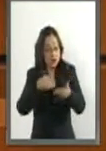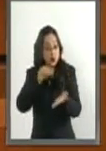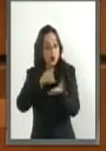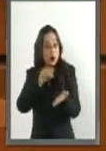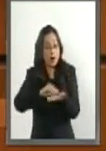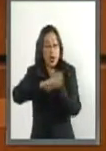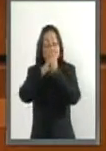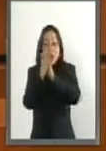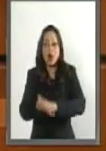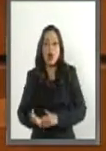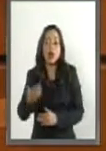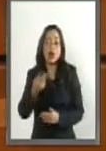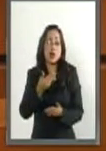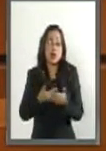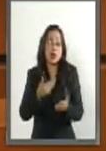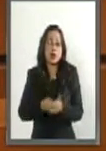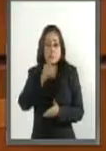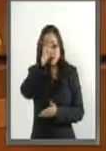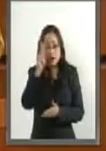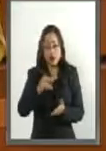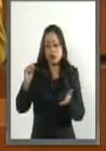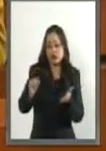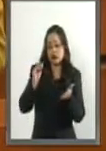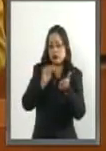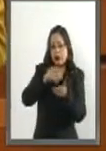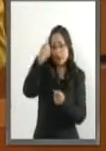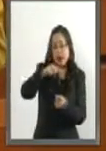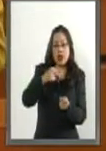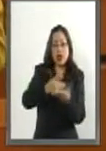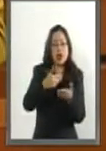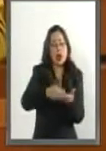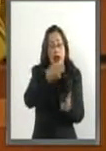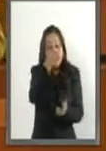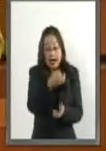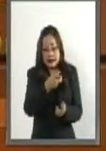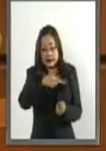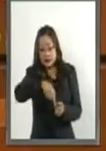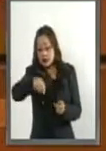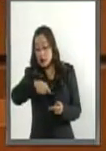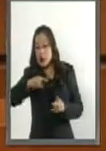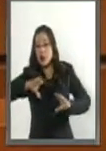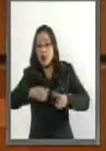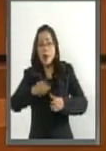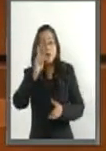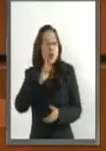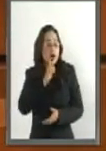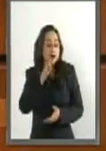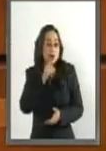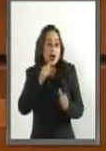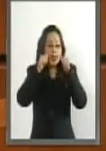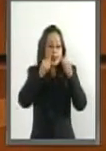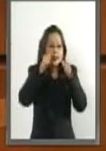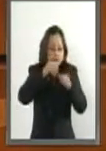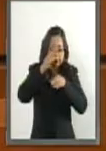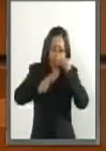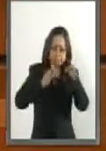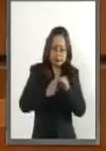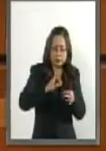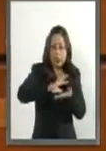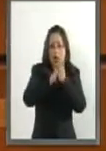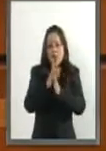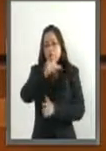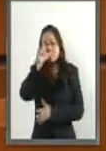conviertan en una parte más de la estadística y que esas mujeres que están siendo, que no pueden ser atendidas correctamente,